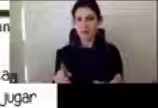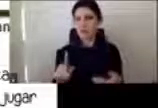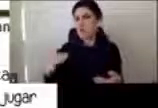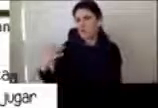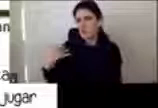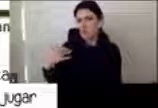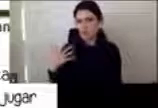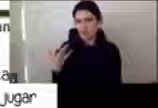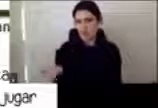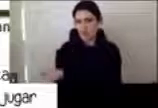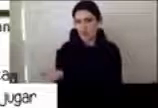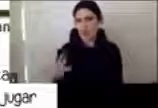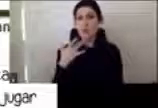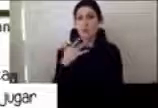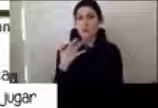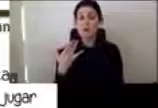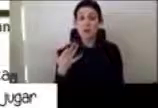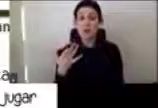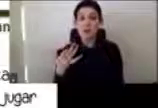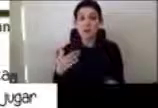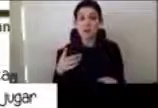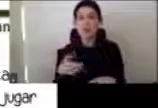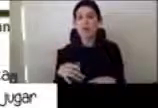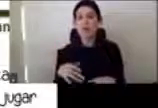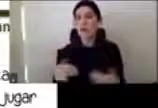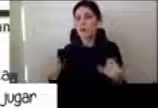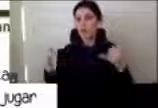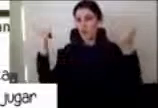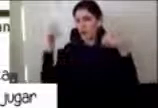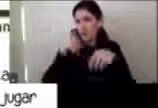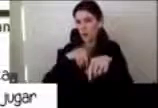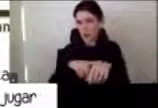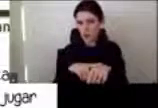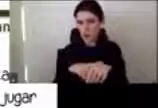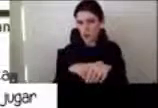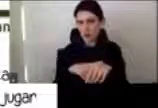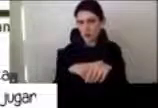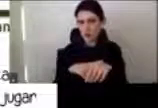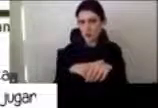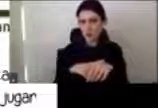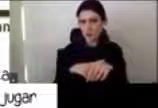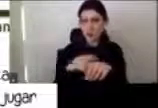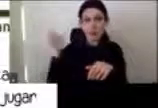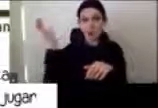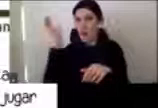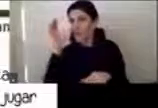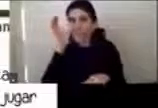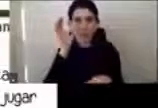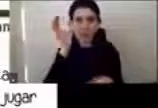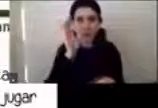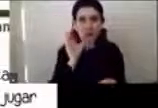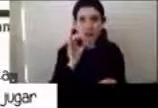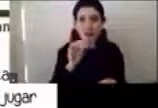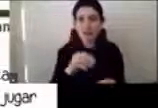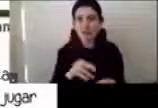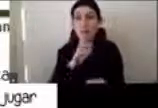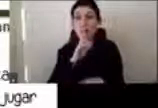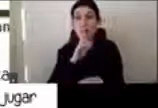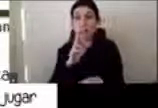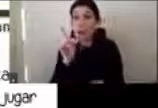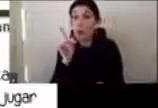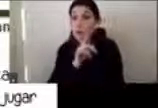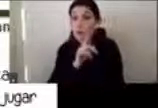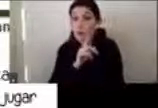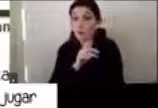para pasarlo bien en un momento determinado. Es aventurero porque no sabemos cuál va a ser el resultado final. La